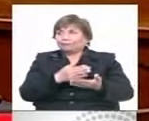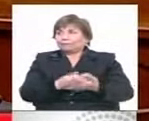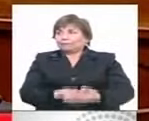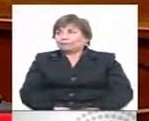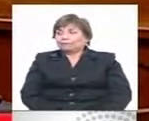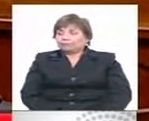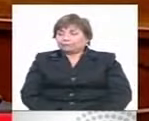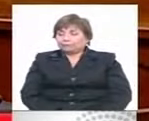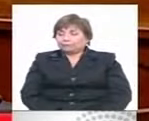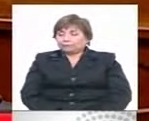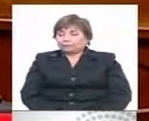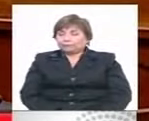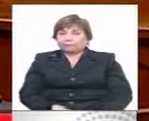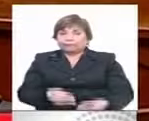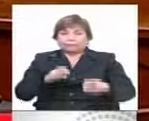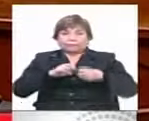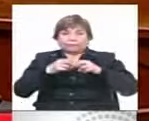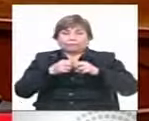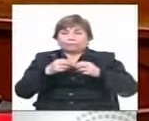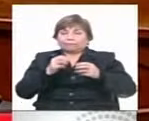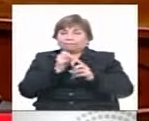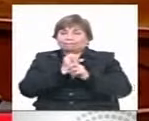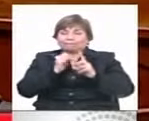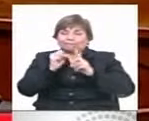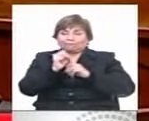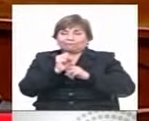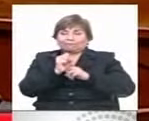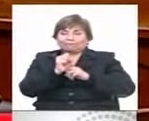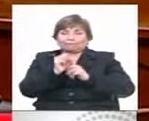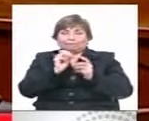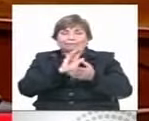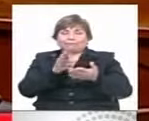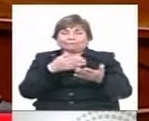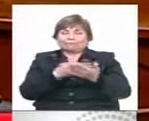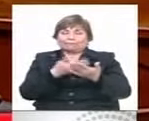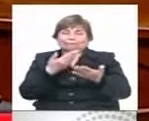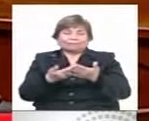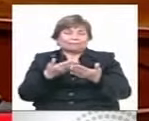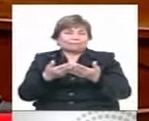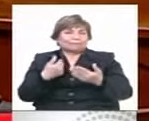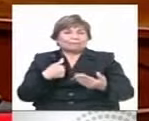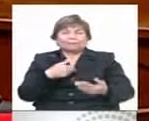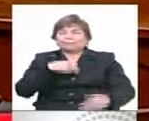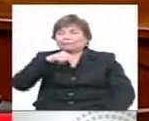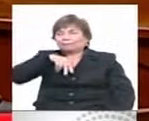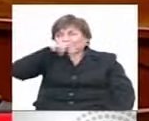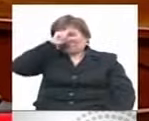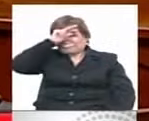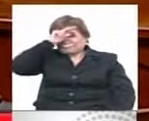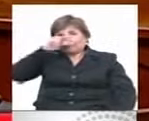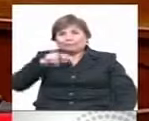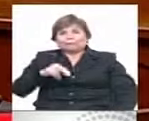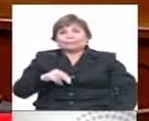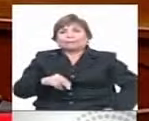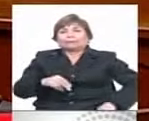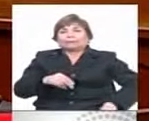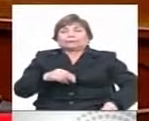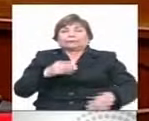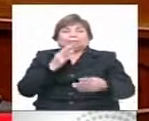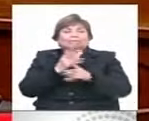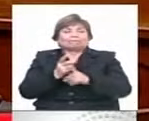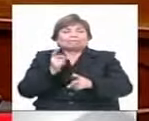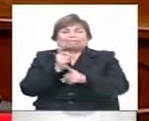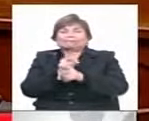A propósito de los conflictos sociales, todos somos testigos que nuestro país atraviesa una